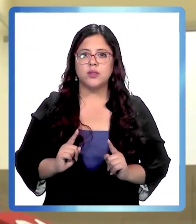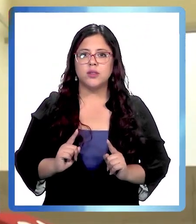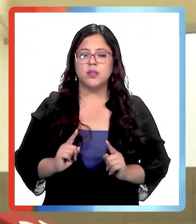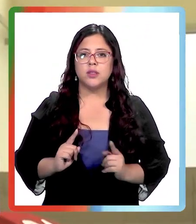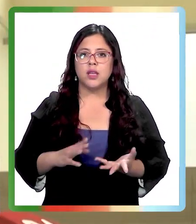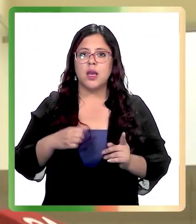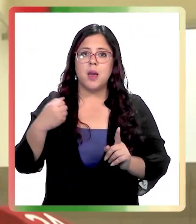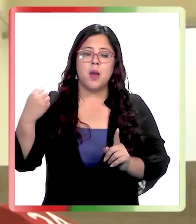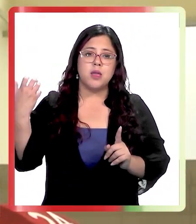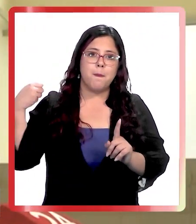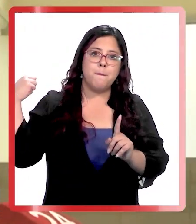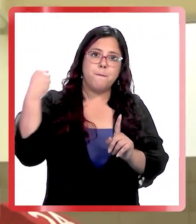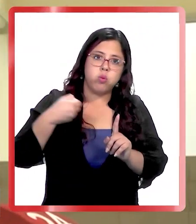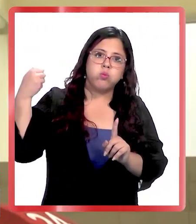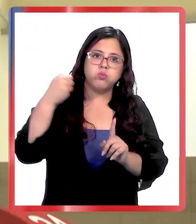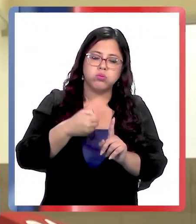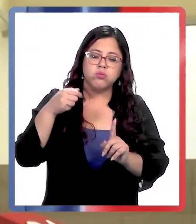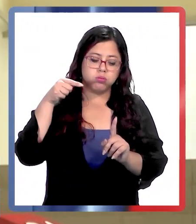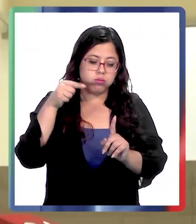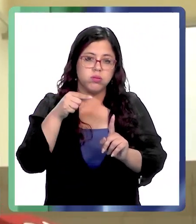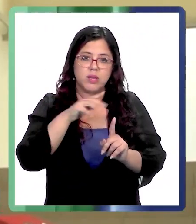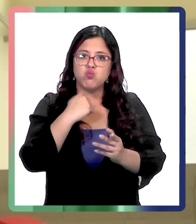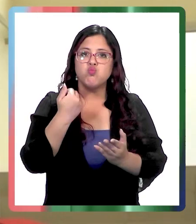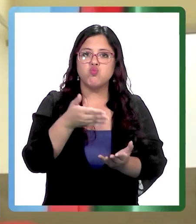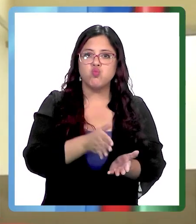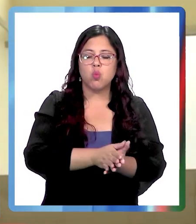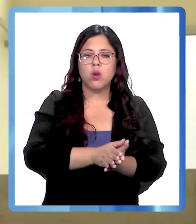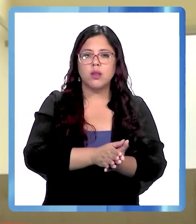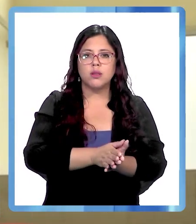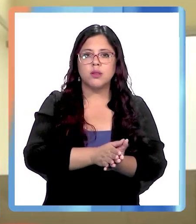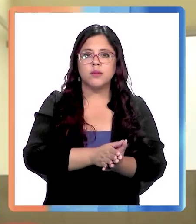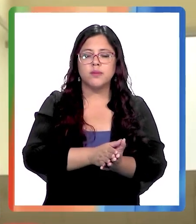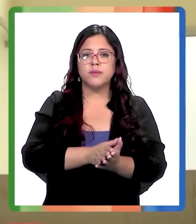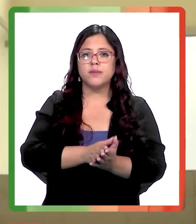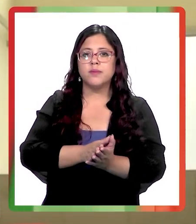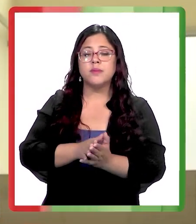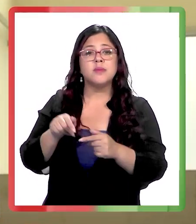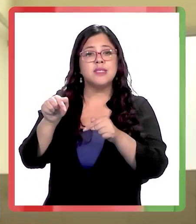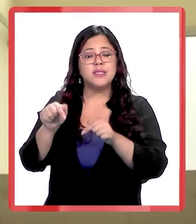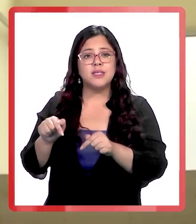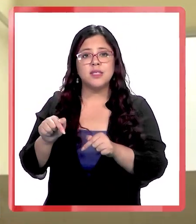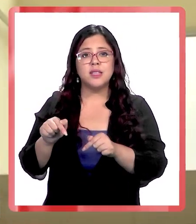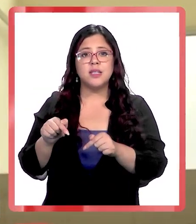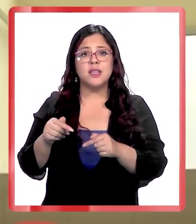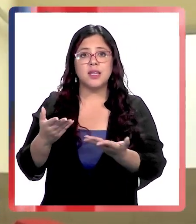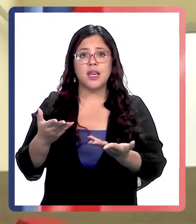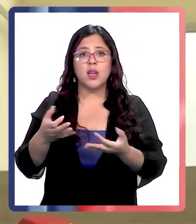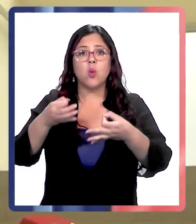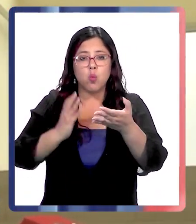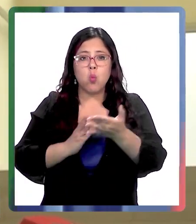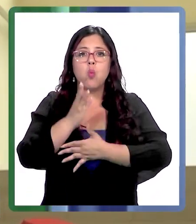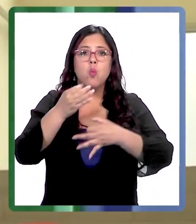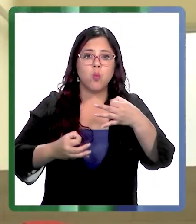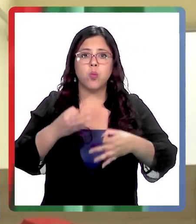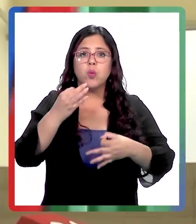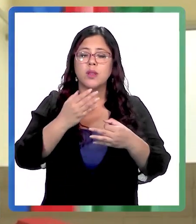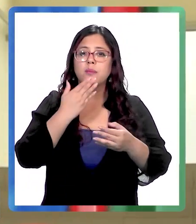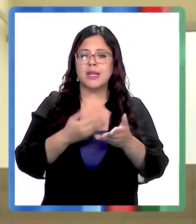recibió una golpiza que significó la muerte, y en este caso, bueno, estamos ante el inicio del juicio y la rendición de la